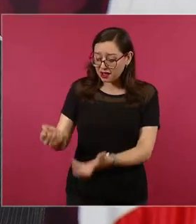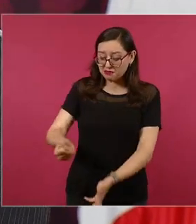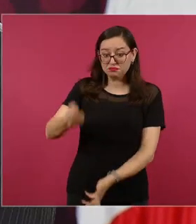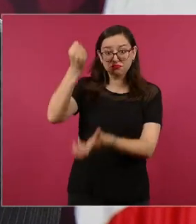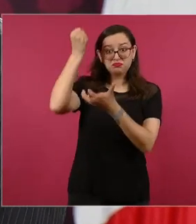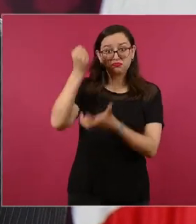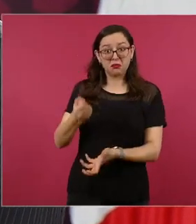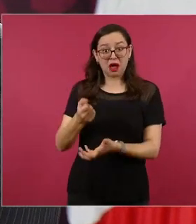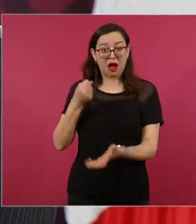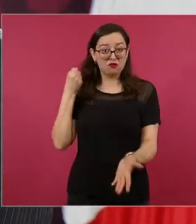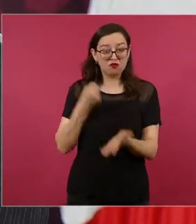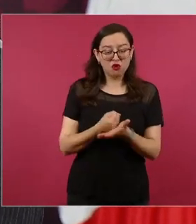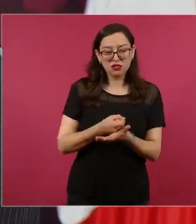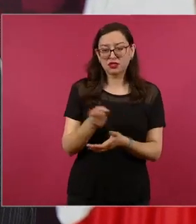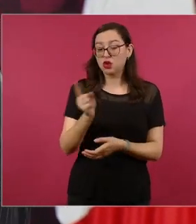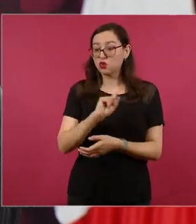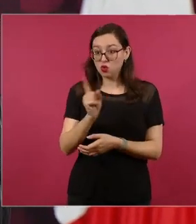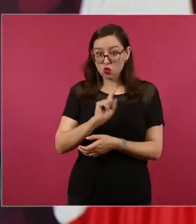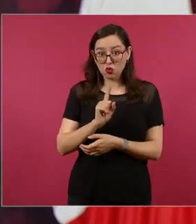Y agradecerle mucho